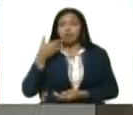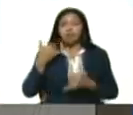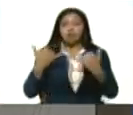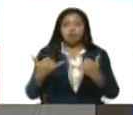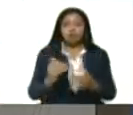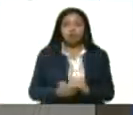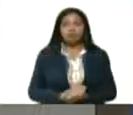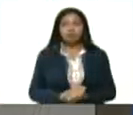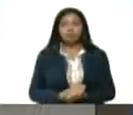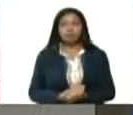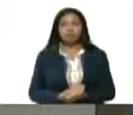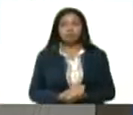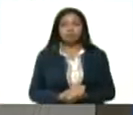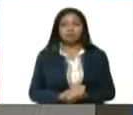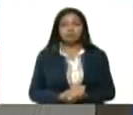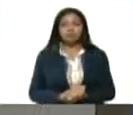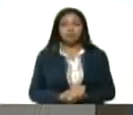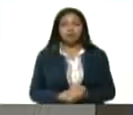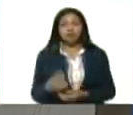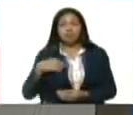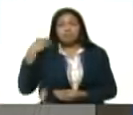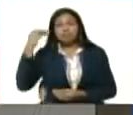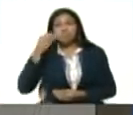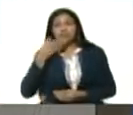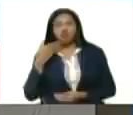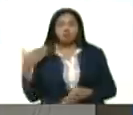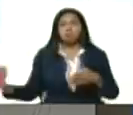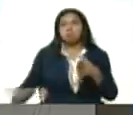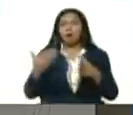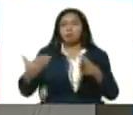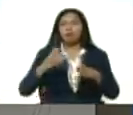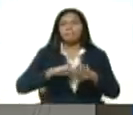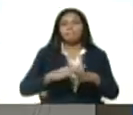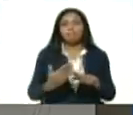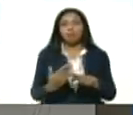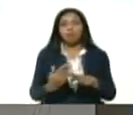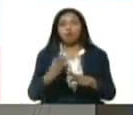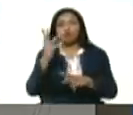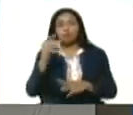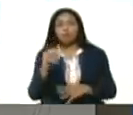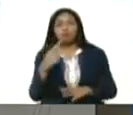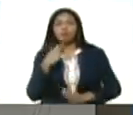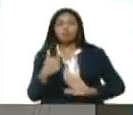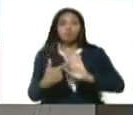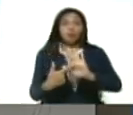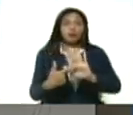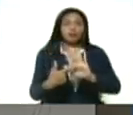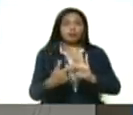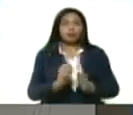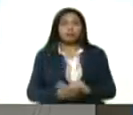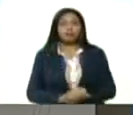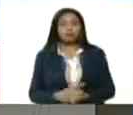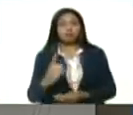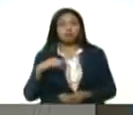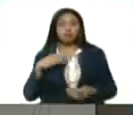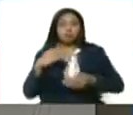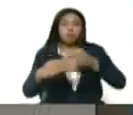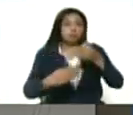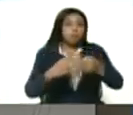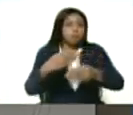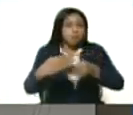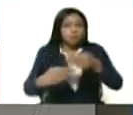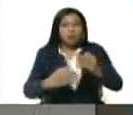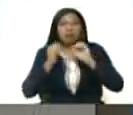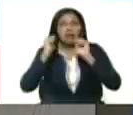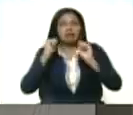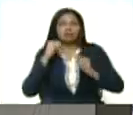nos ataquen porque los números demuestran que hemos venido ganando colina